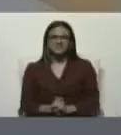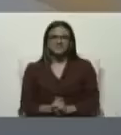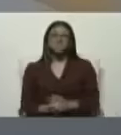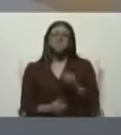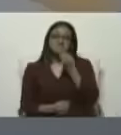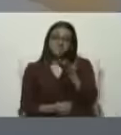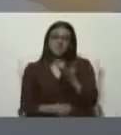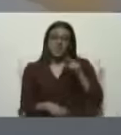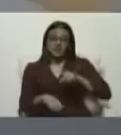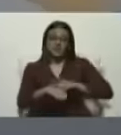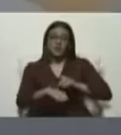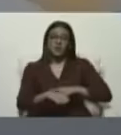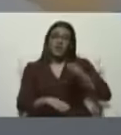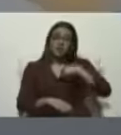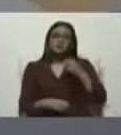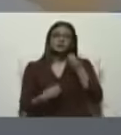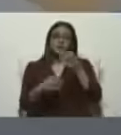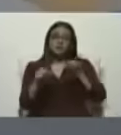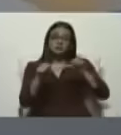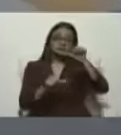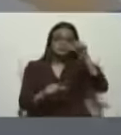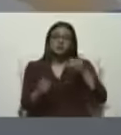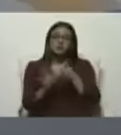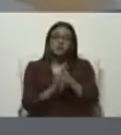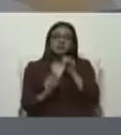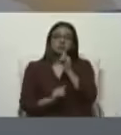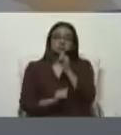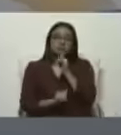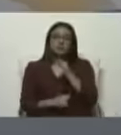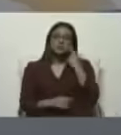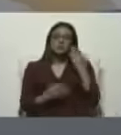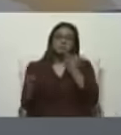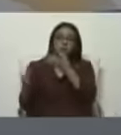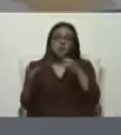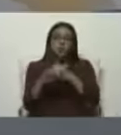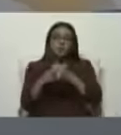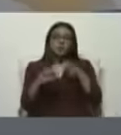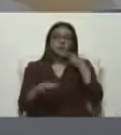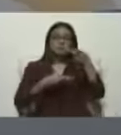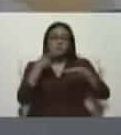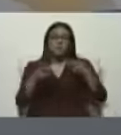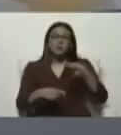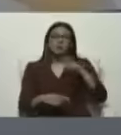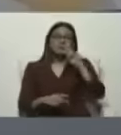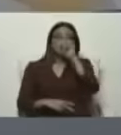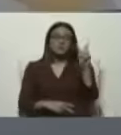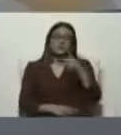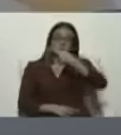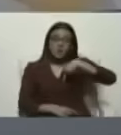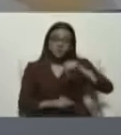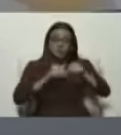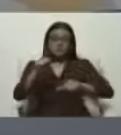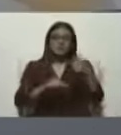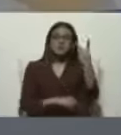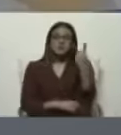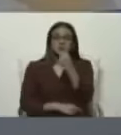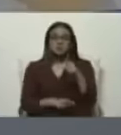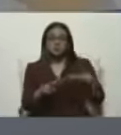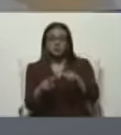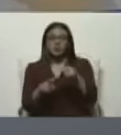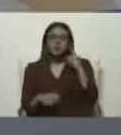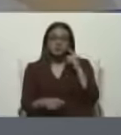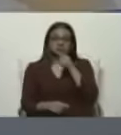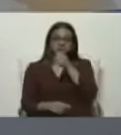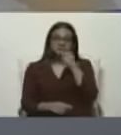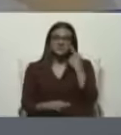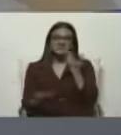Bien, a esta hora también se genera más información. Nos vamos al comando de campaña Venezuela Nuestra del siglo XXI. En el lugar se encuentra nuestra compañera